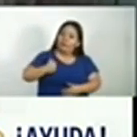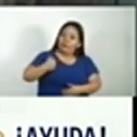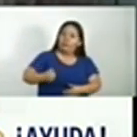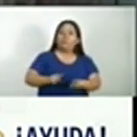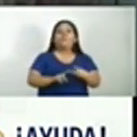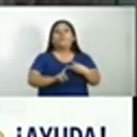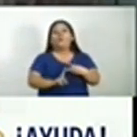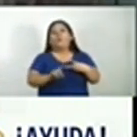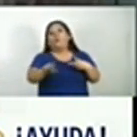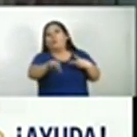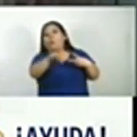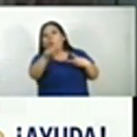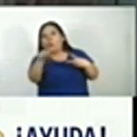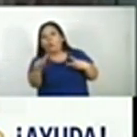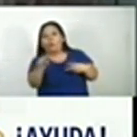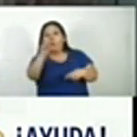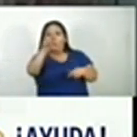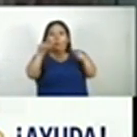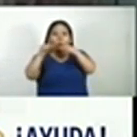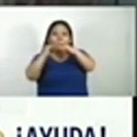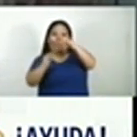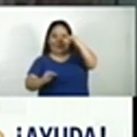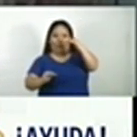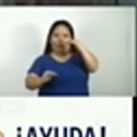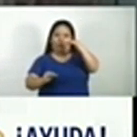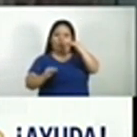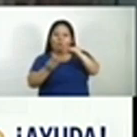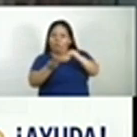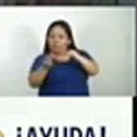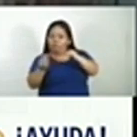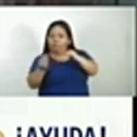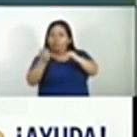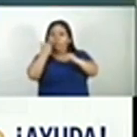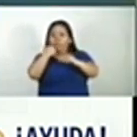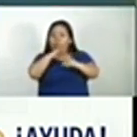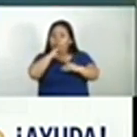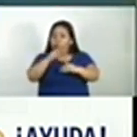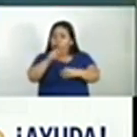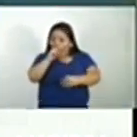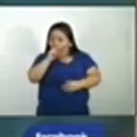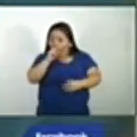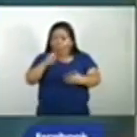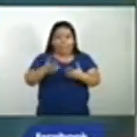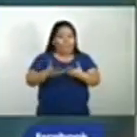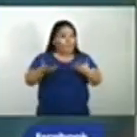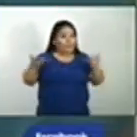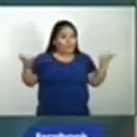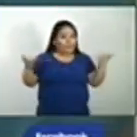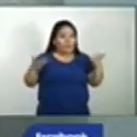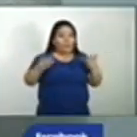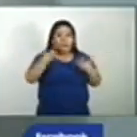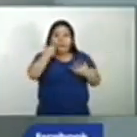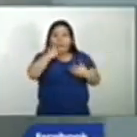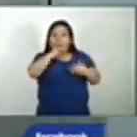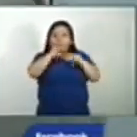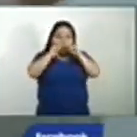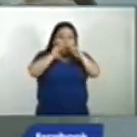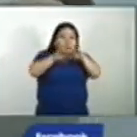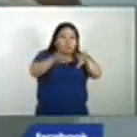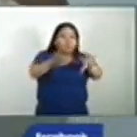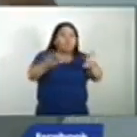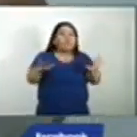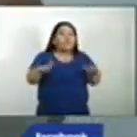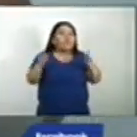embargo, los menores de un año representan una tasa de infección alta. El virus más detectado en los